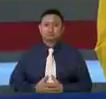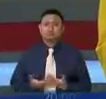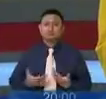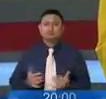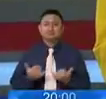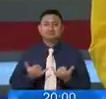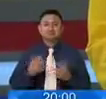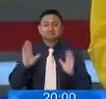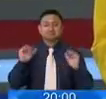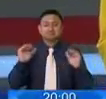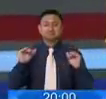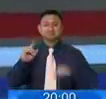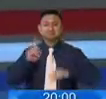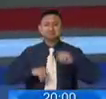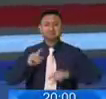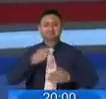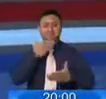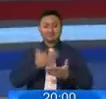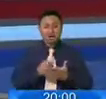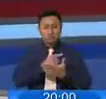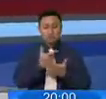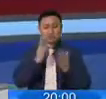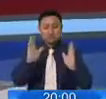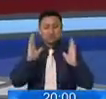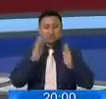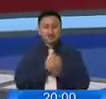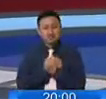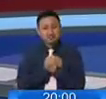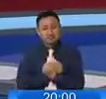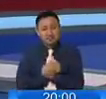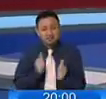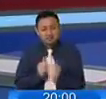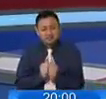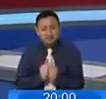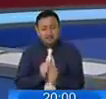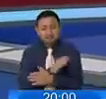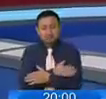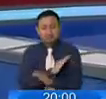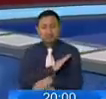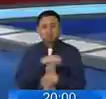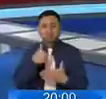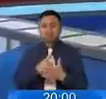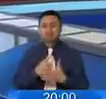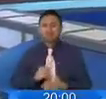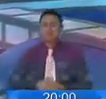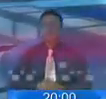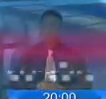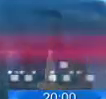Momento de despedirnos, amigos. Gracias por su sintonía, cariño y compañía. Un abrazo.